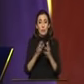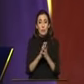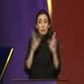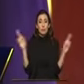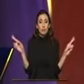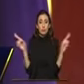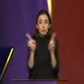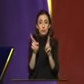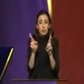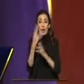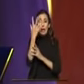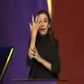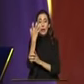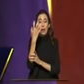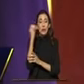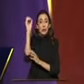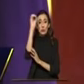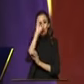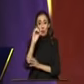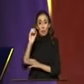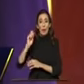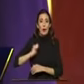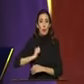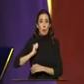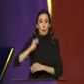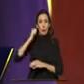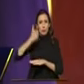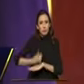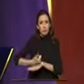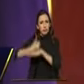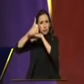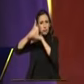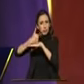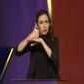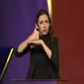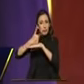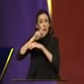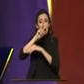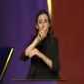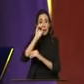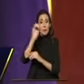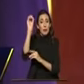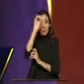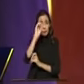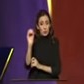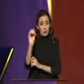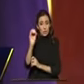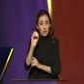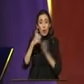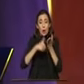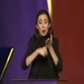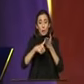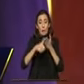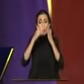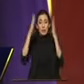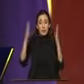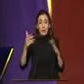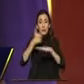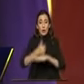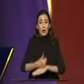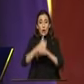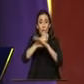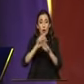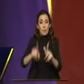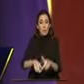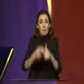Redujimos en el 15% los sueldos de altos funcionarios del gobierno y en el 20% a los ministros del Estado, empezando